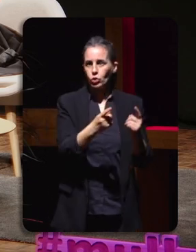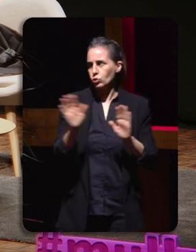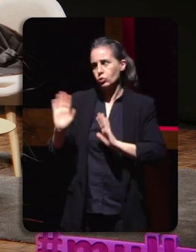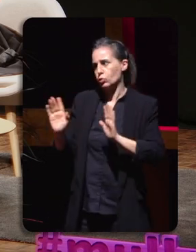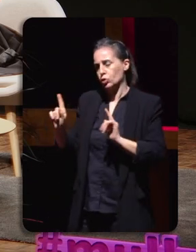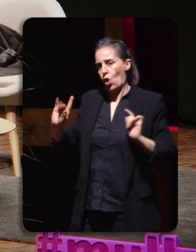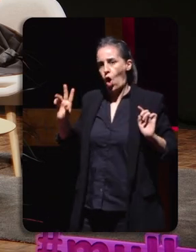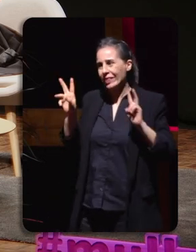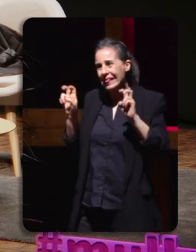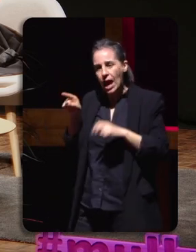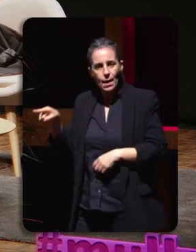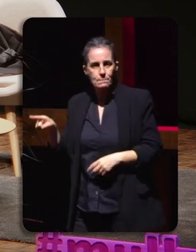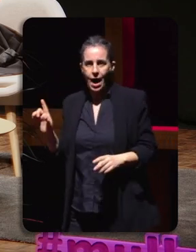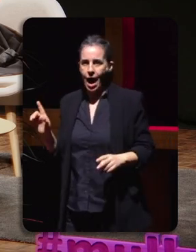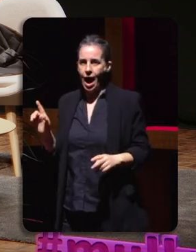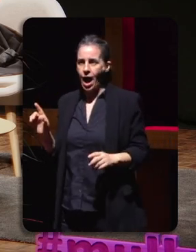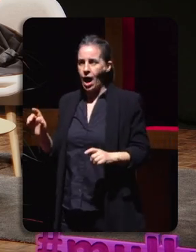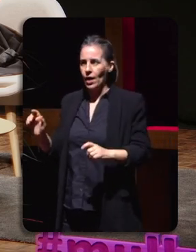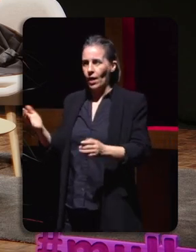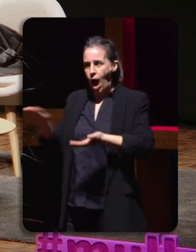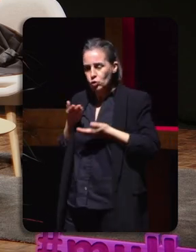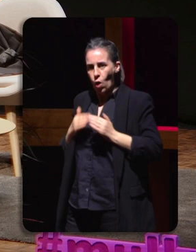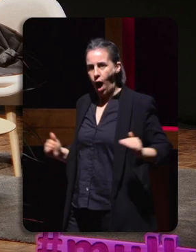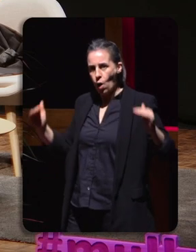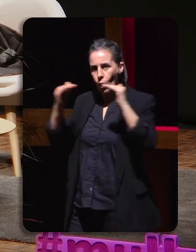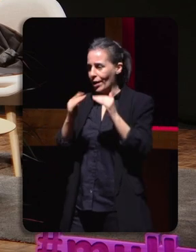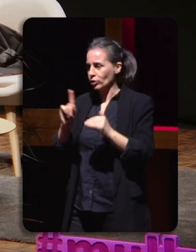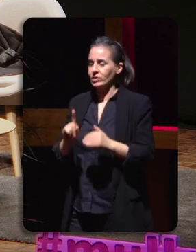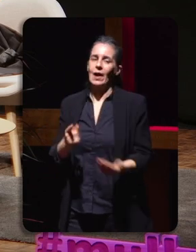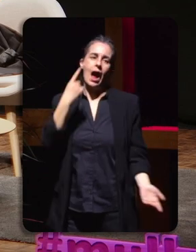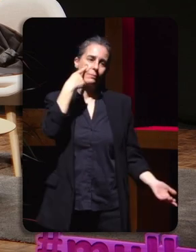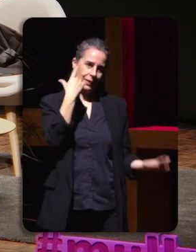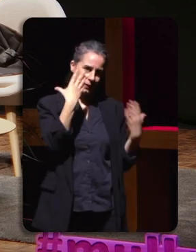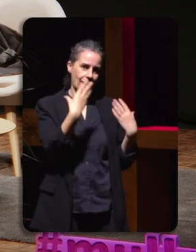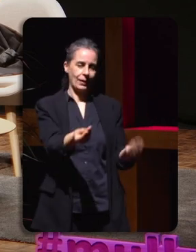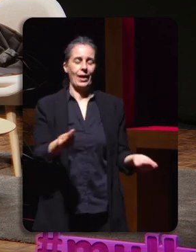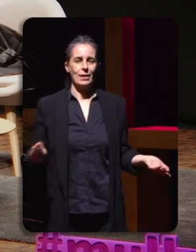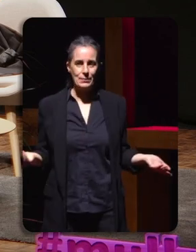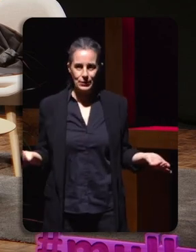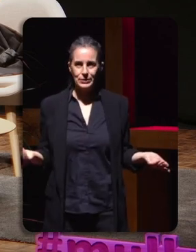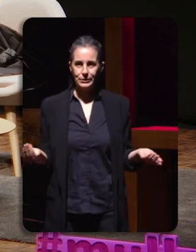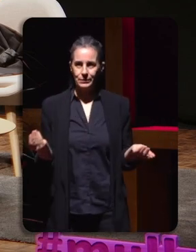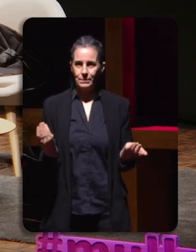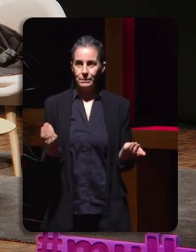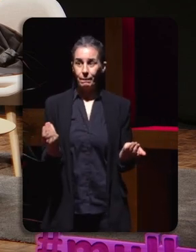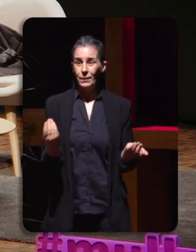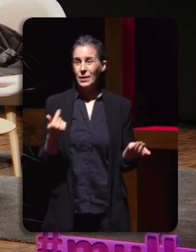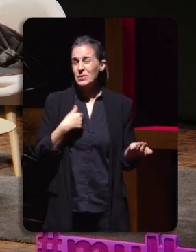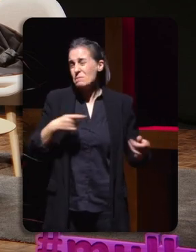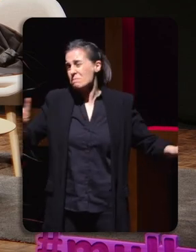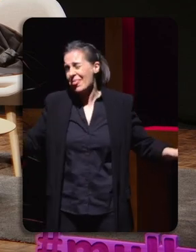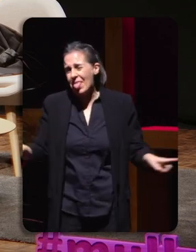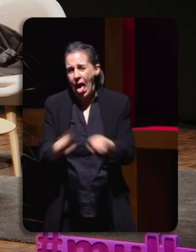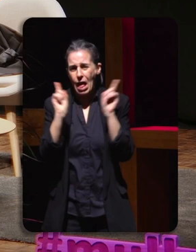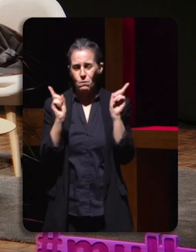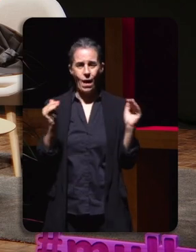esto no no ayuda a la igualdad es que a ver si lo comprendemos mire me la trufa la igualdad